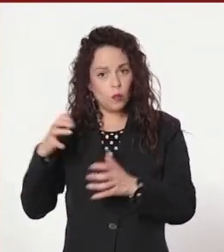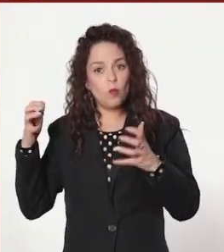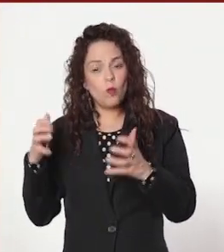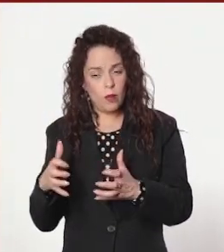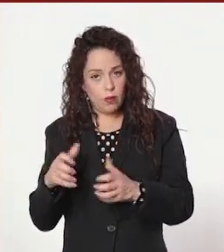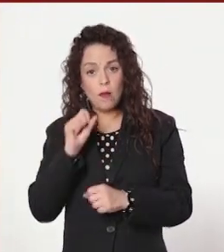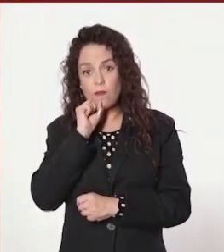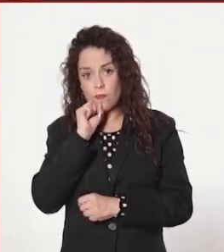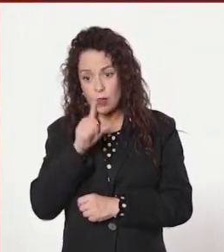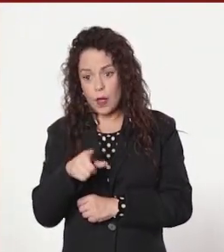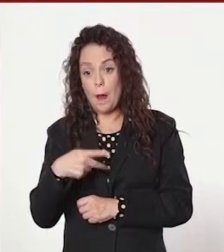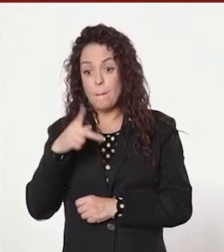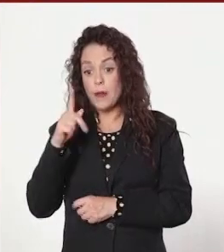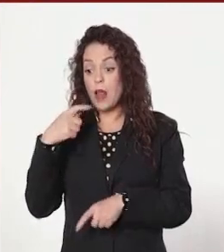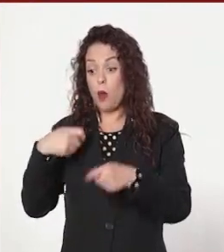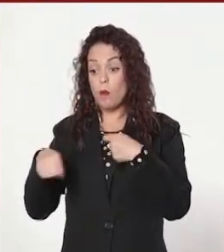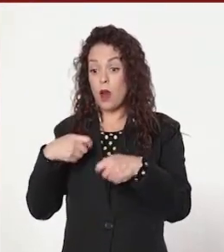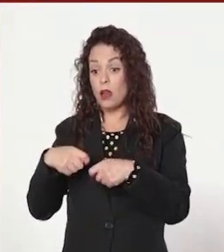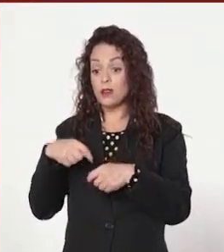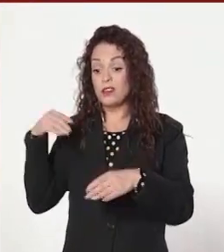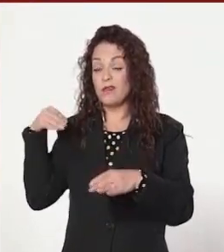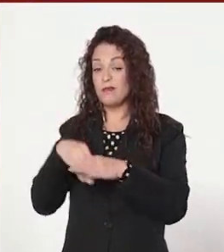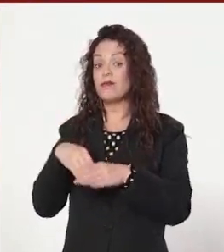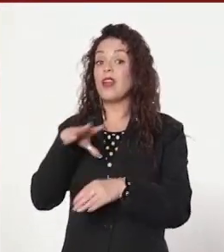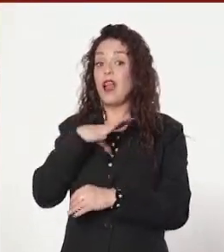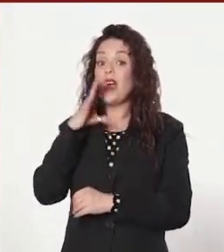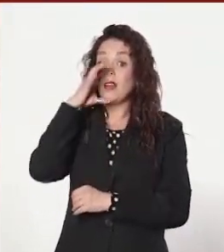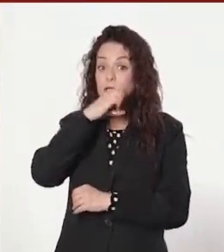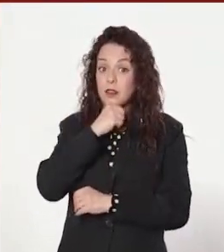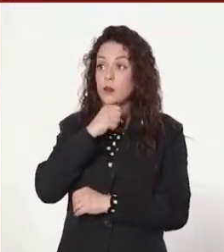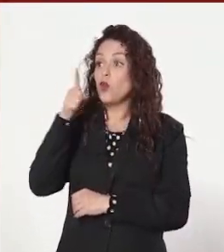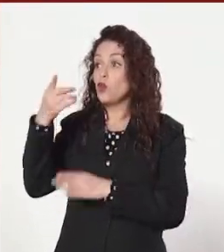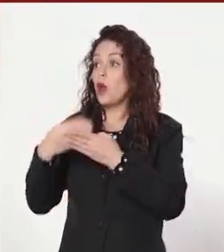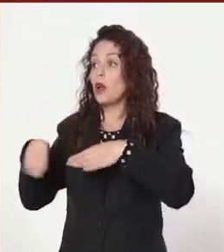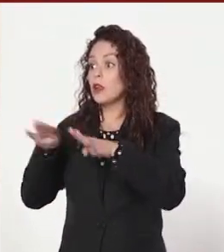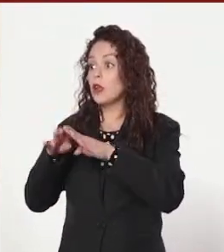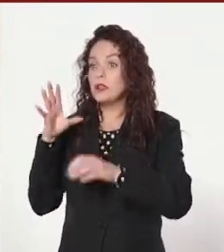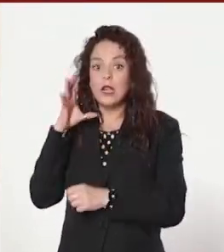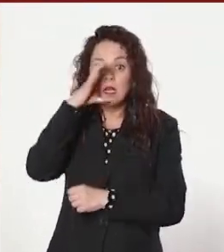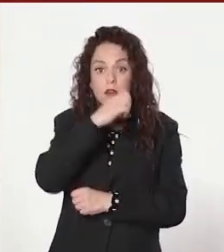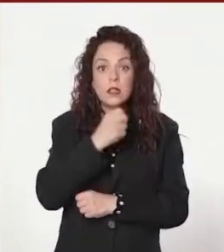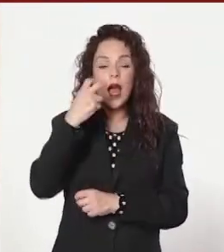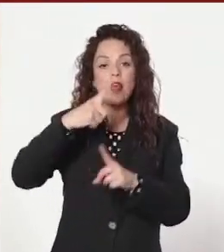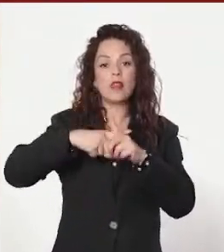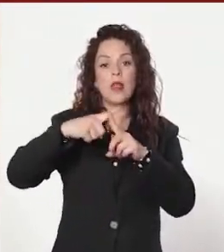pero el plástico guarda calor, y vives en un lugar que tiene mucho calor, entonces a lo mejor la temperatura es